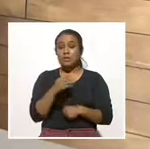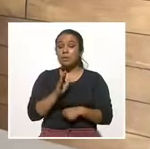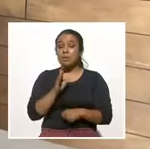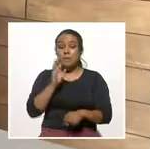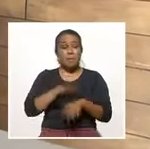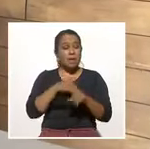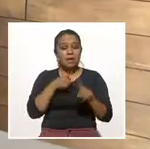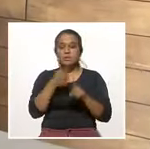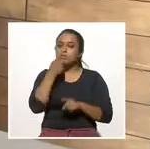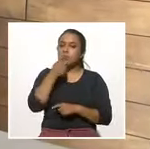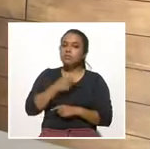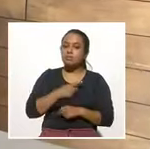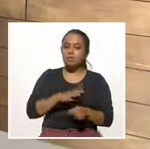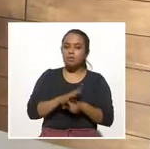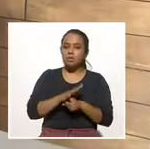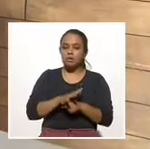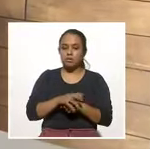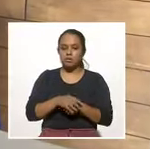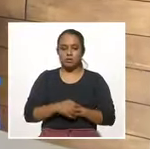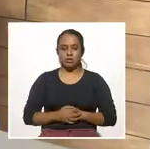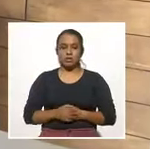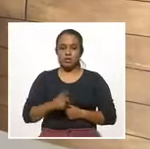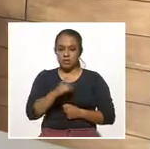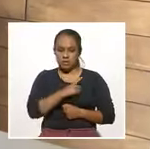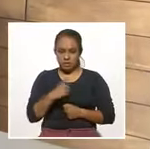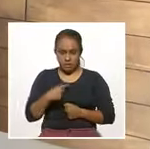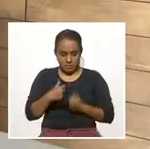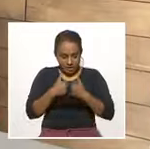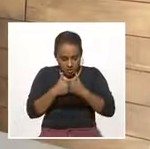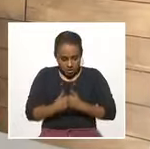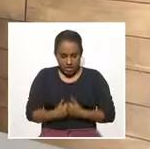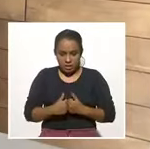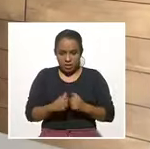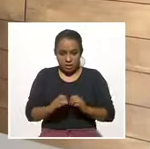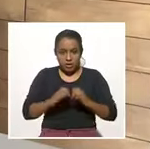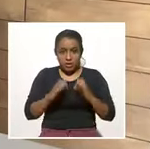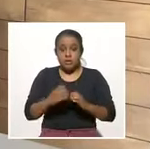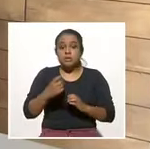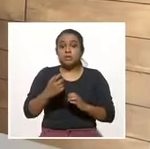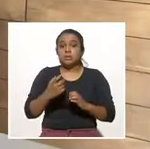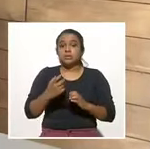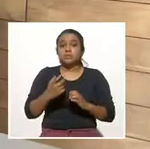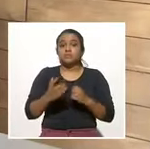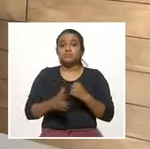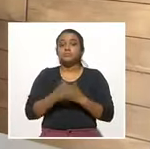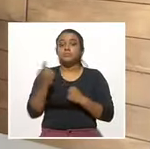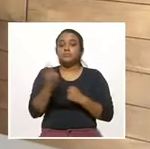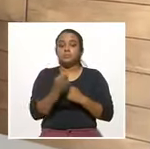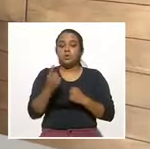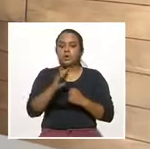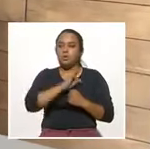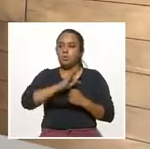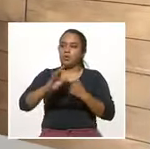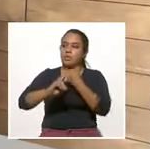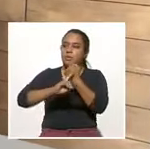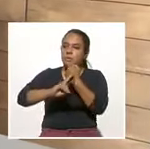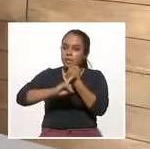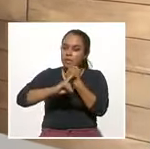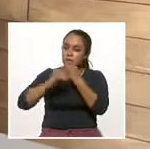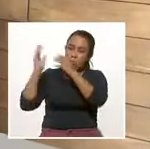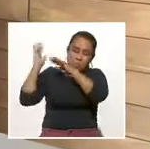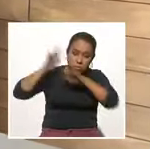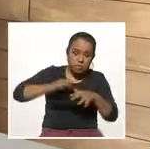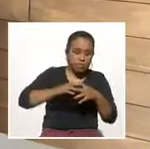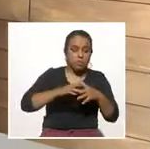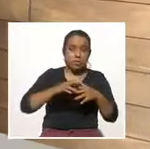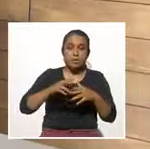principal que nos dijeron es más que nada resguardarnos por precaución, porque puede caer algún vidrio, o si